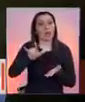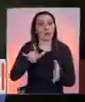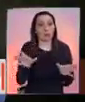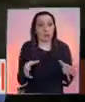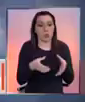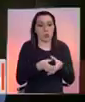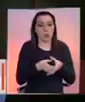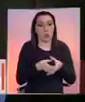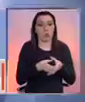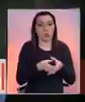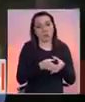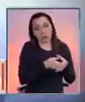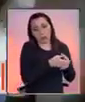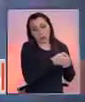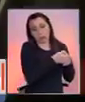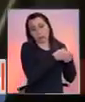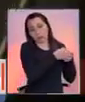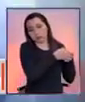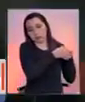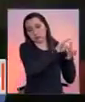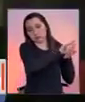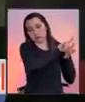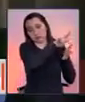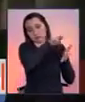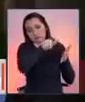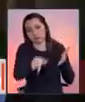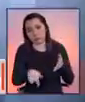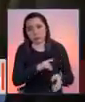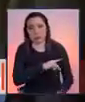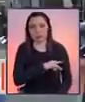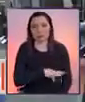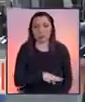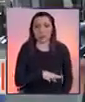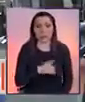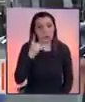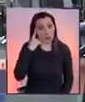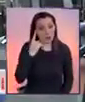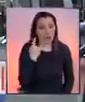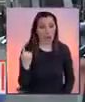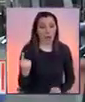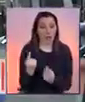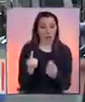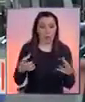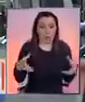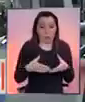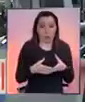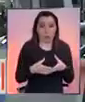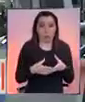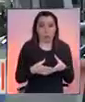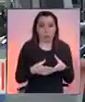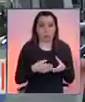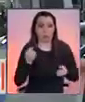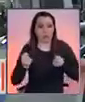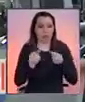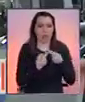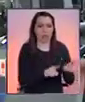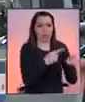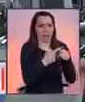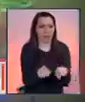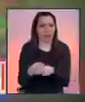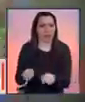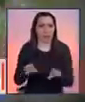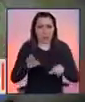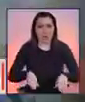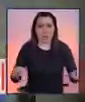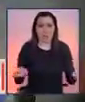el grupo arriba del avión viniendo a Chile. O sea, imagínate que cada uno del grupo tenía una coreografía distinta de la misma